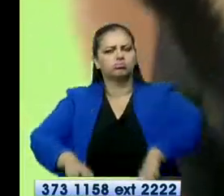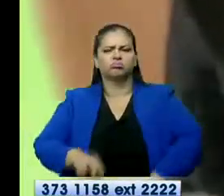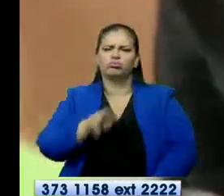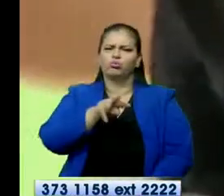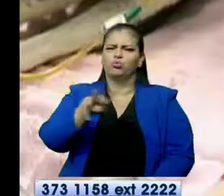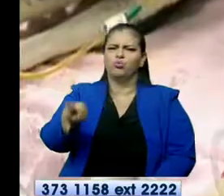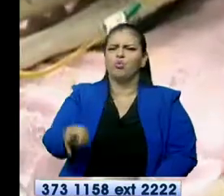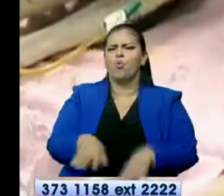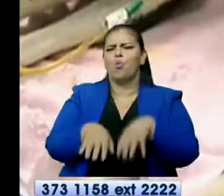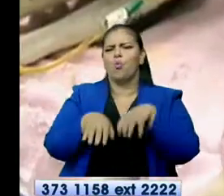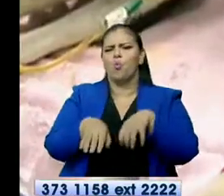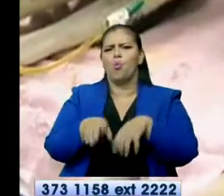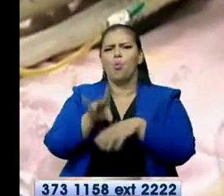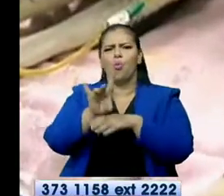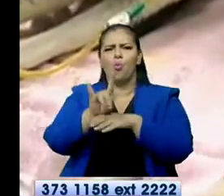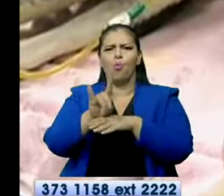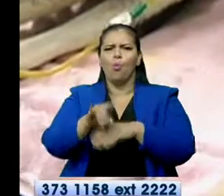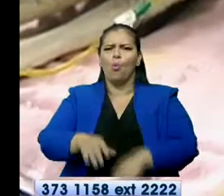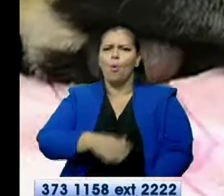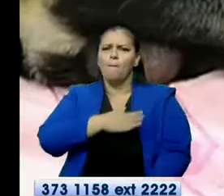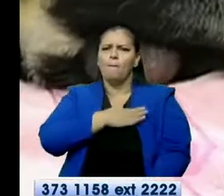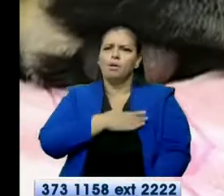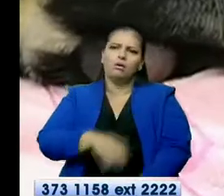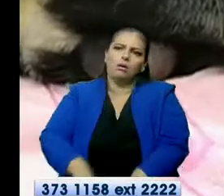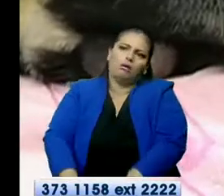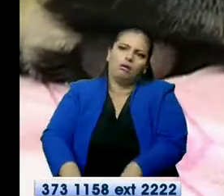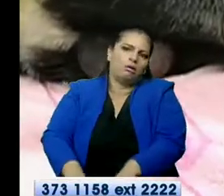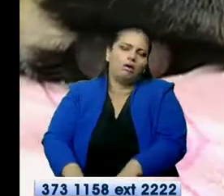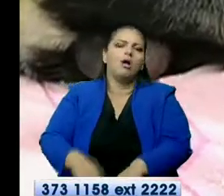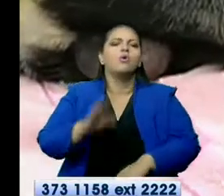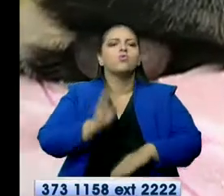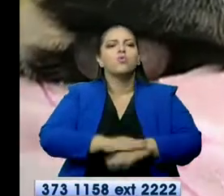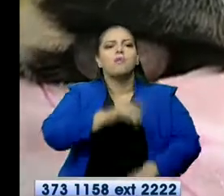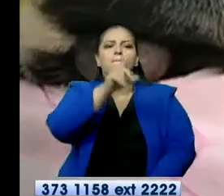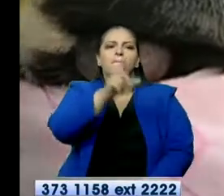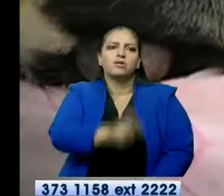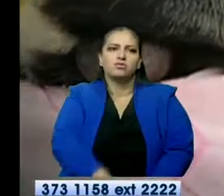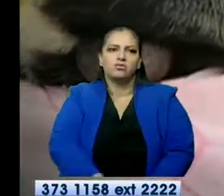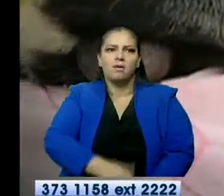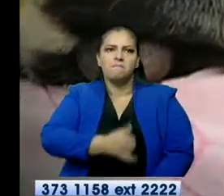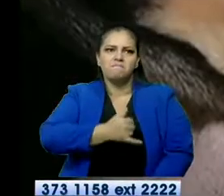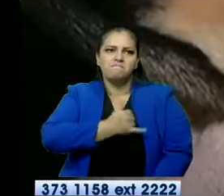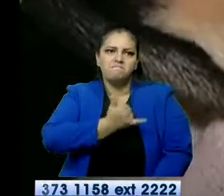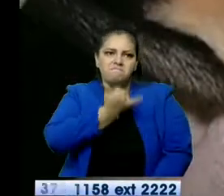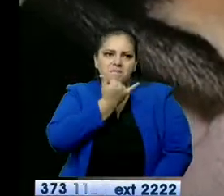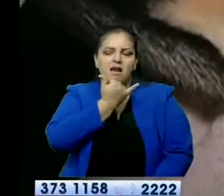en esta lucha contra el maltrato animal. Informó Adriana Peralta.